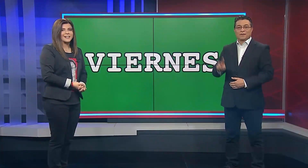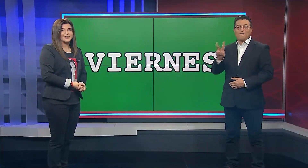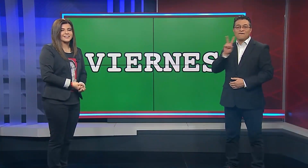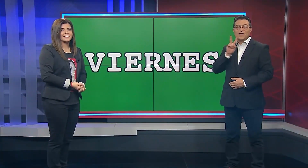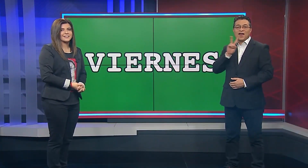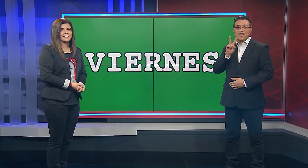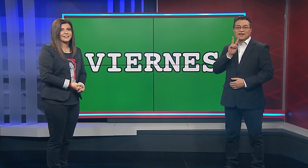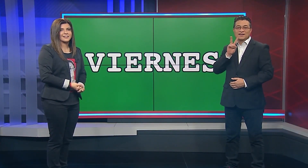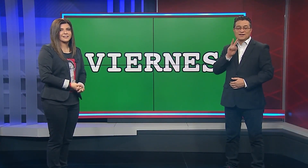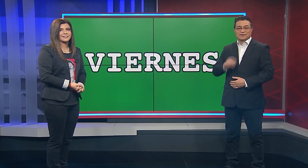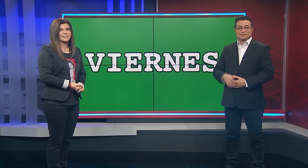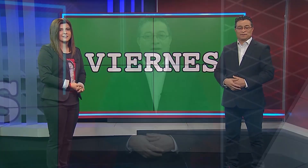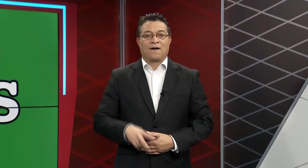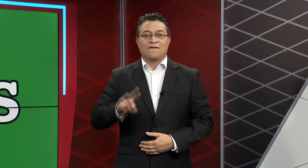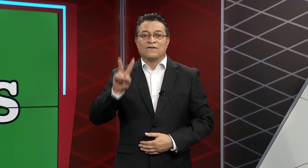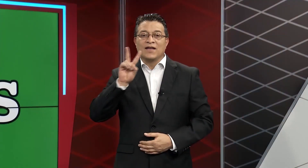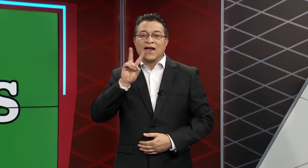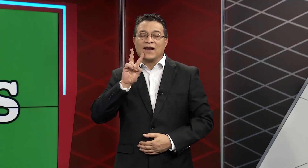Viernes.